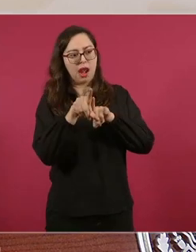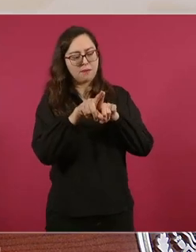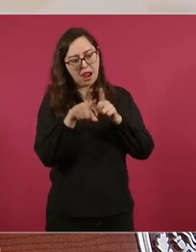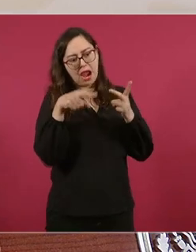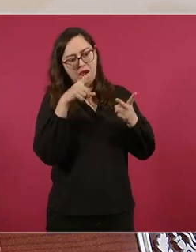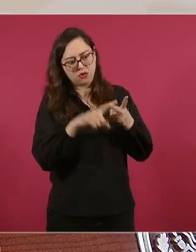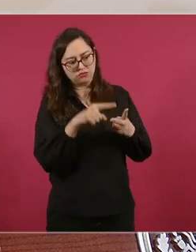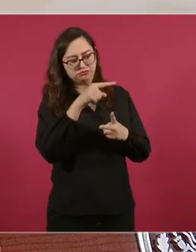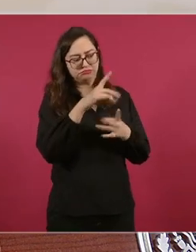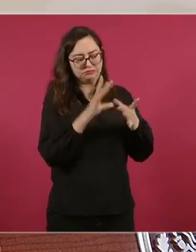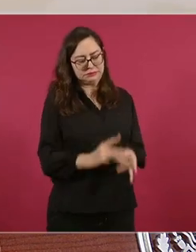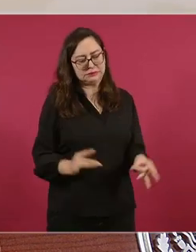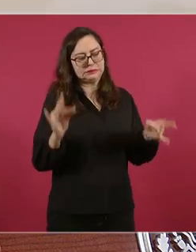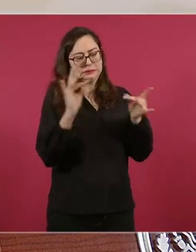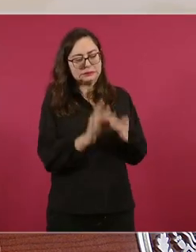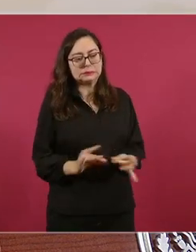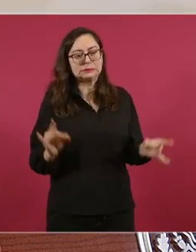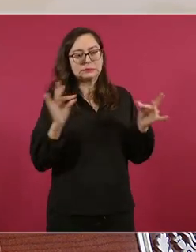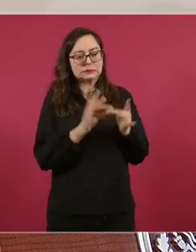se clavaron